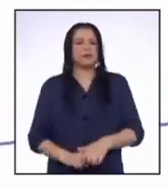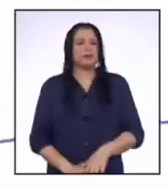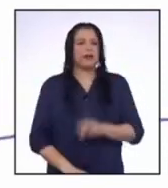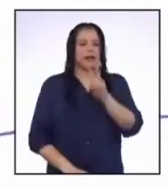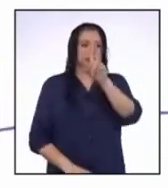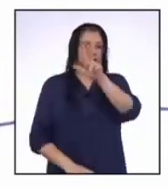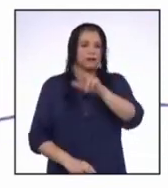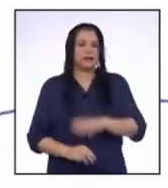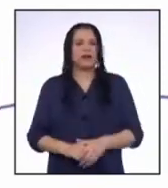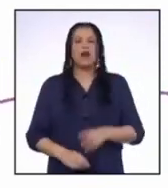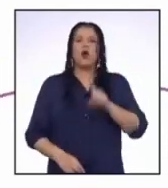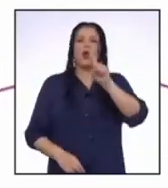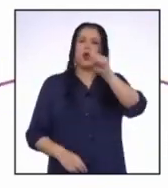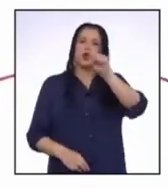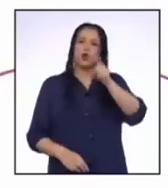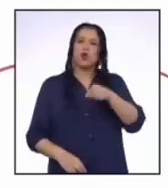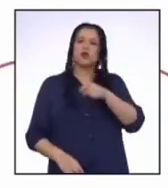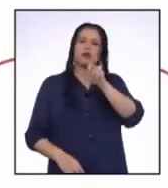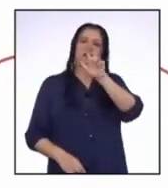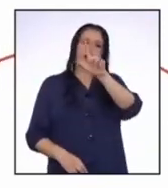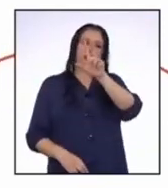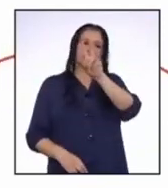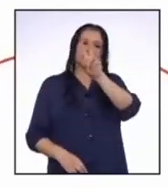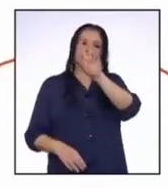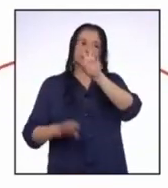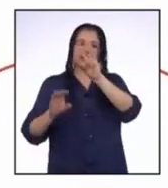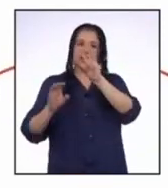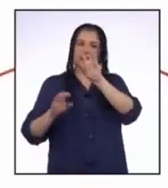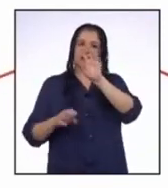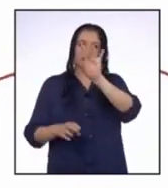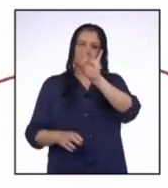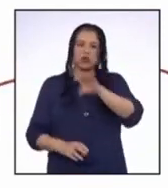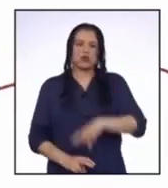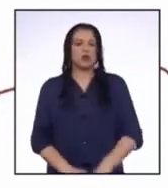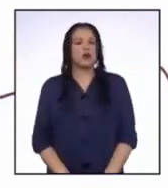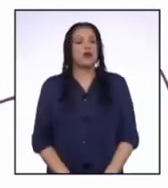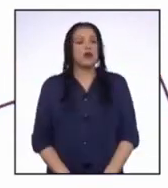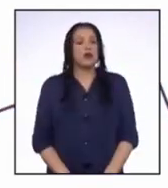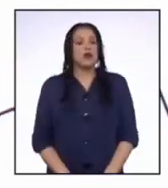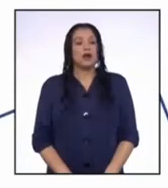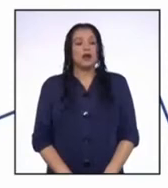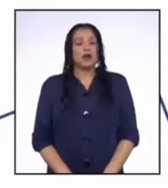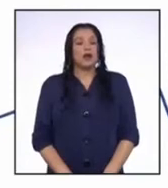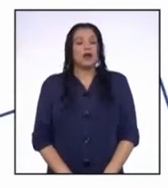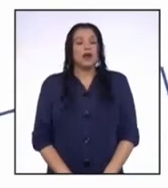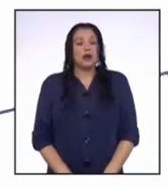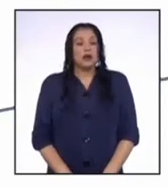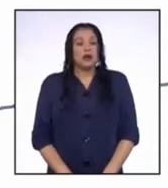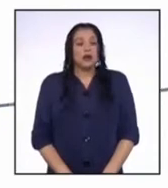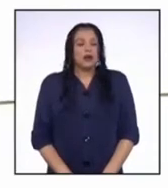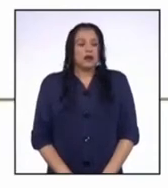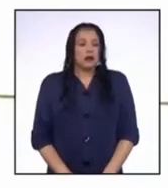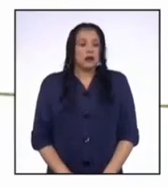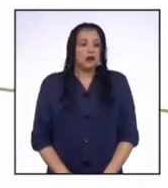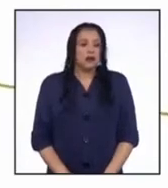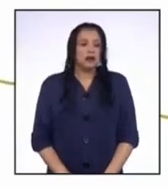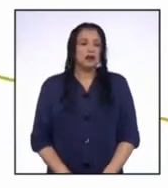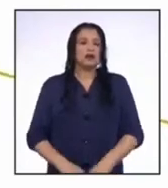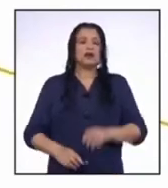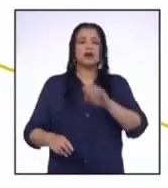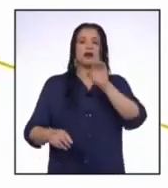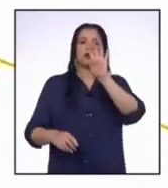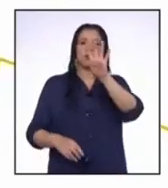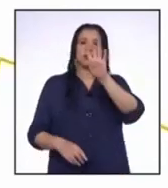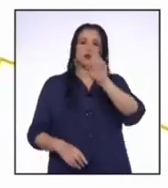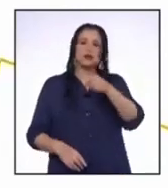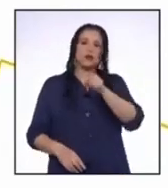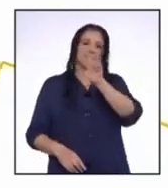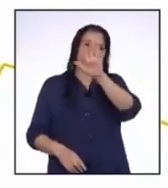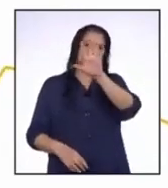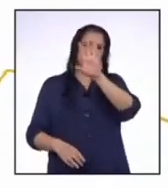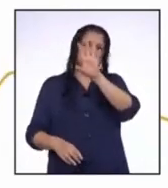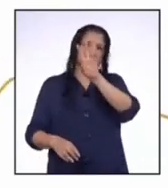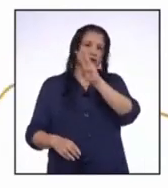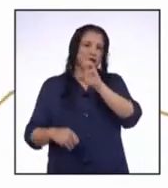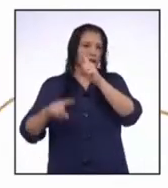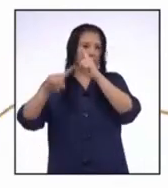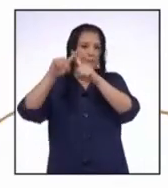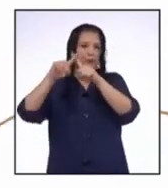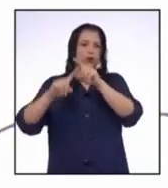1368. Luego multiplico 456 por 2 y me da el segundo producto parcial, que